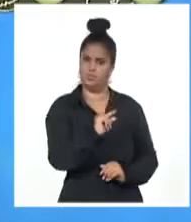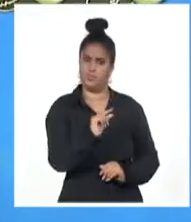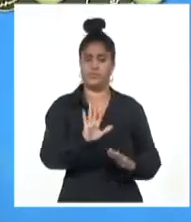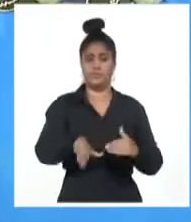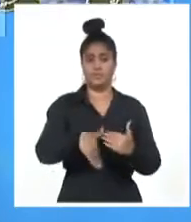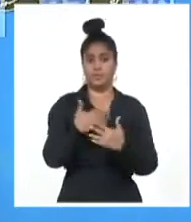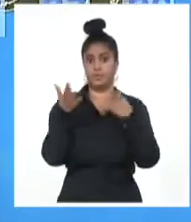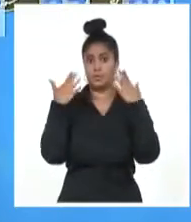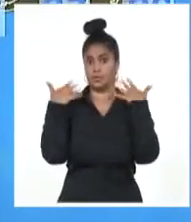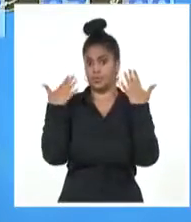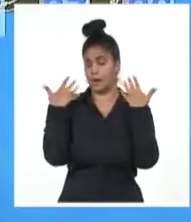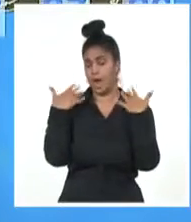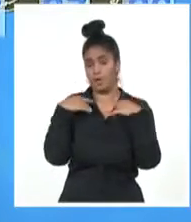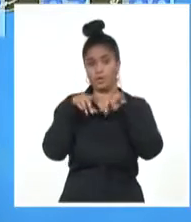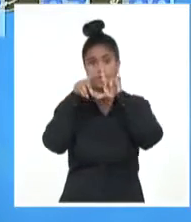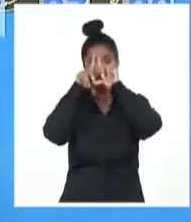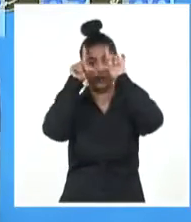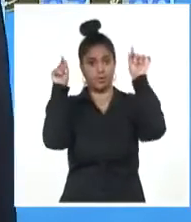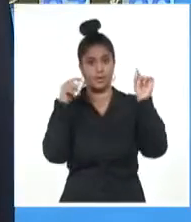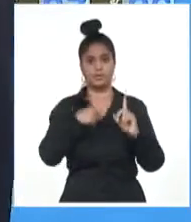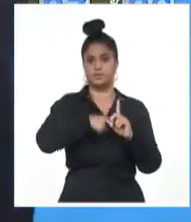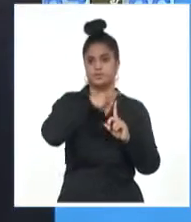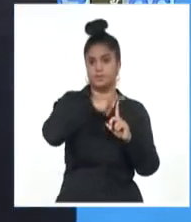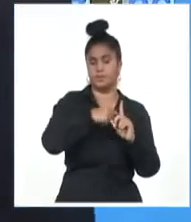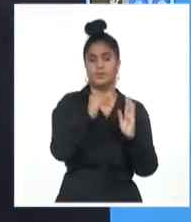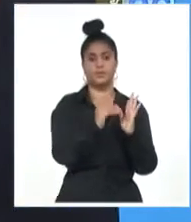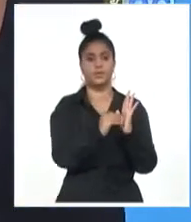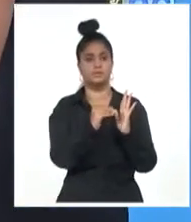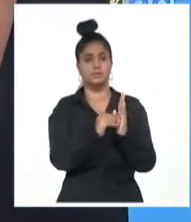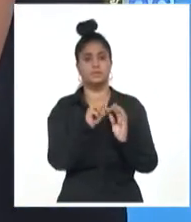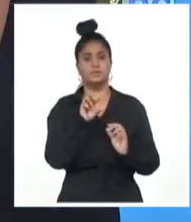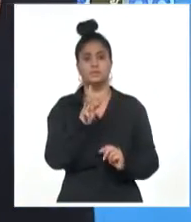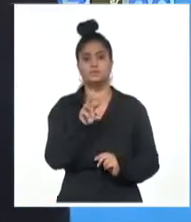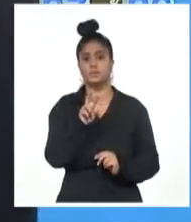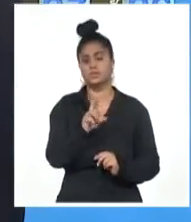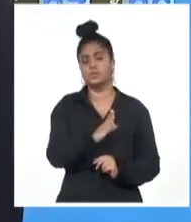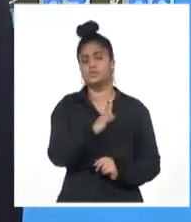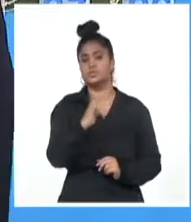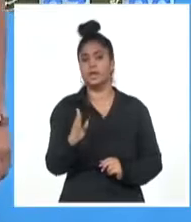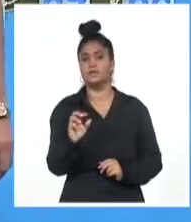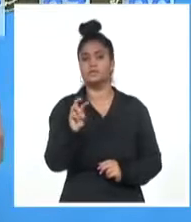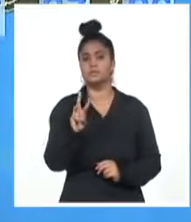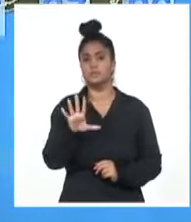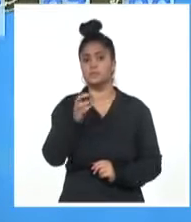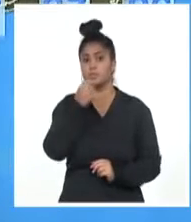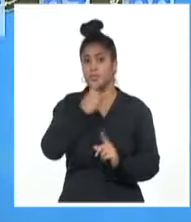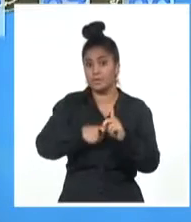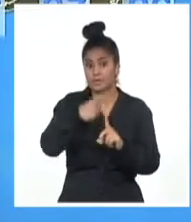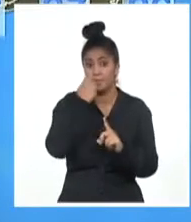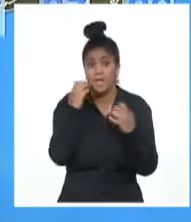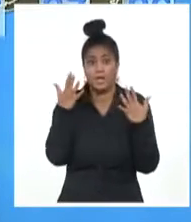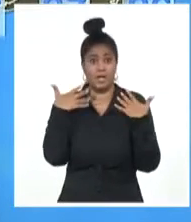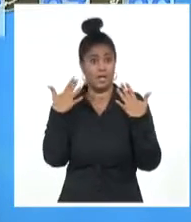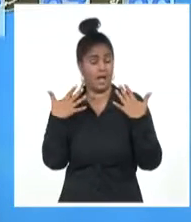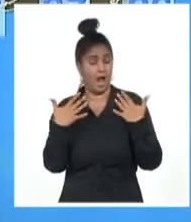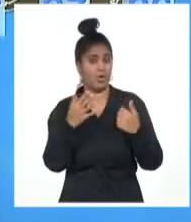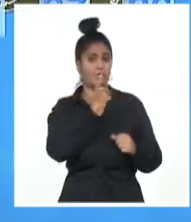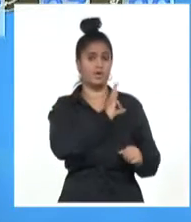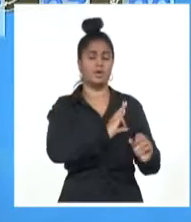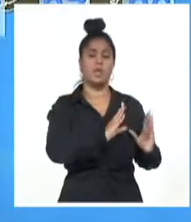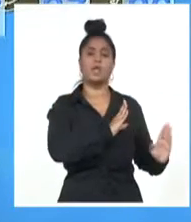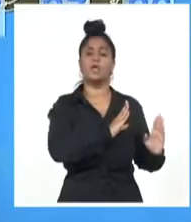será cálido, las temperaturas máximas en la tarde con valores entre 32 y 35 grados Celsius. Pueden ser superiores en algunas localidades